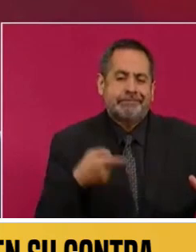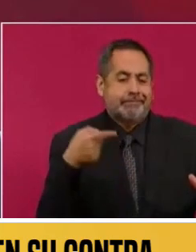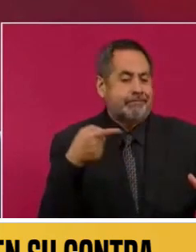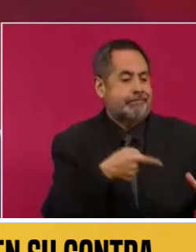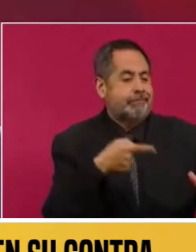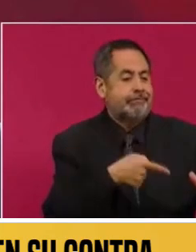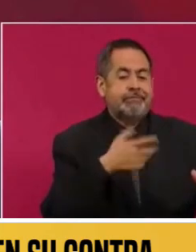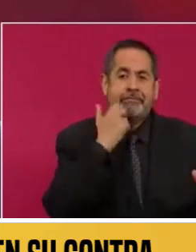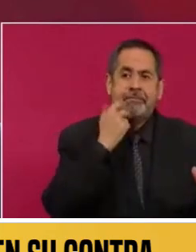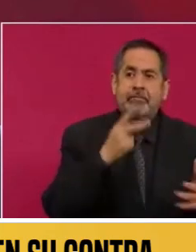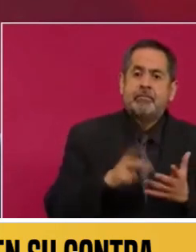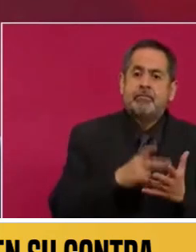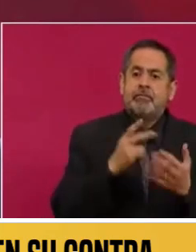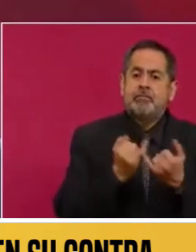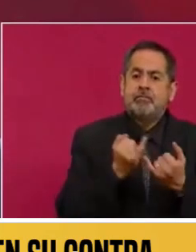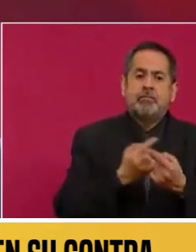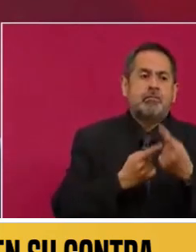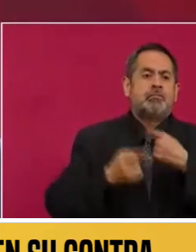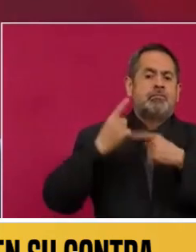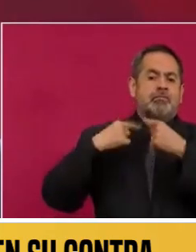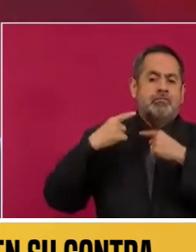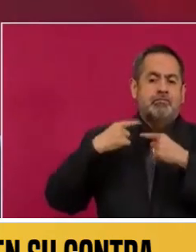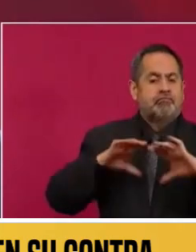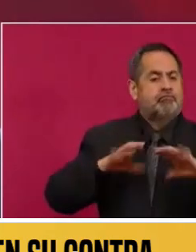ese mismo